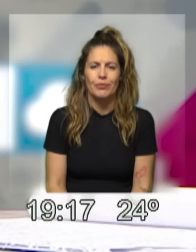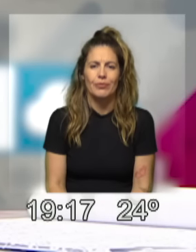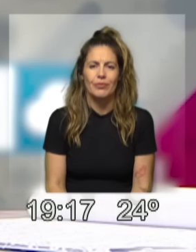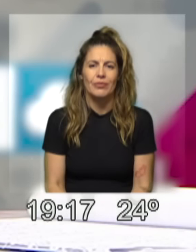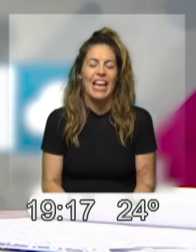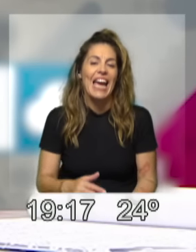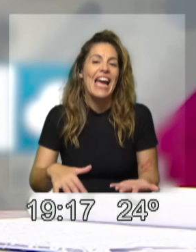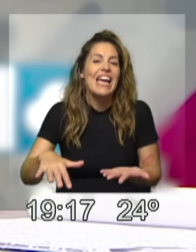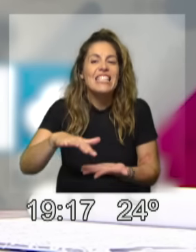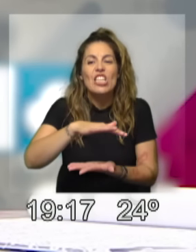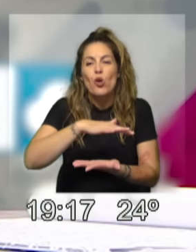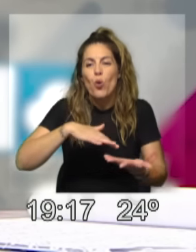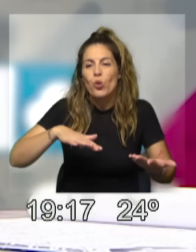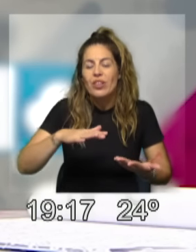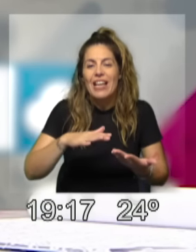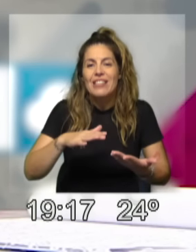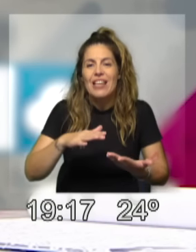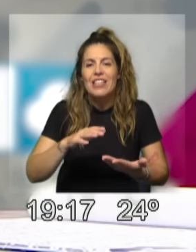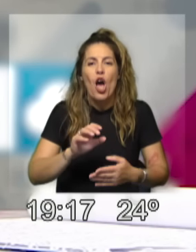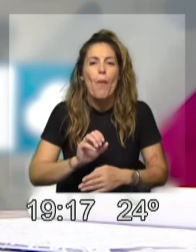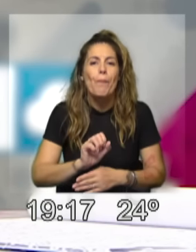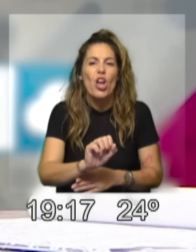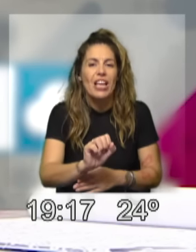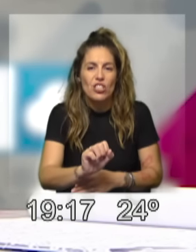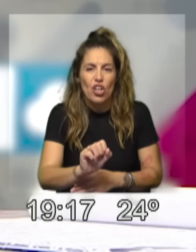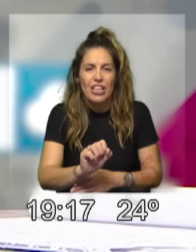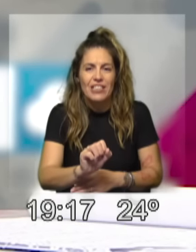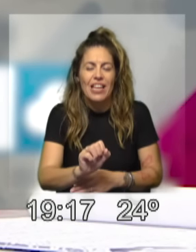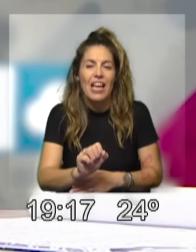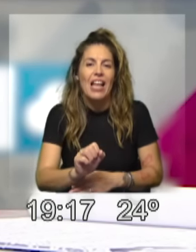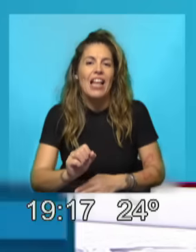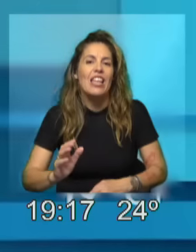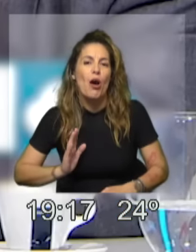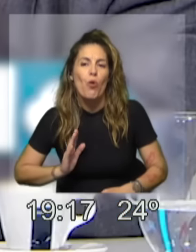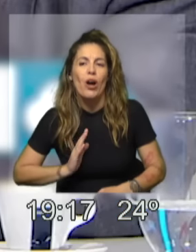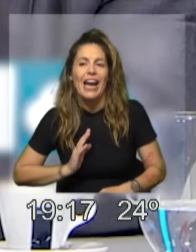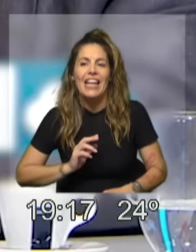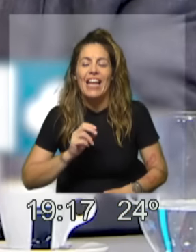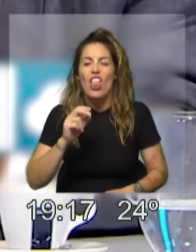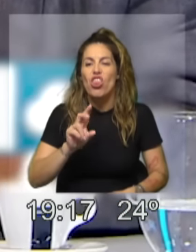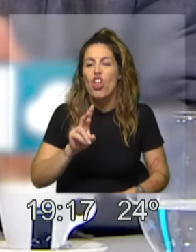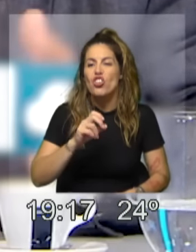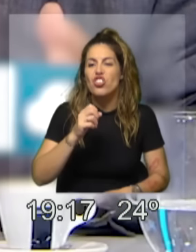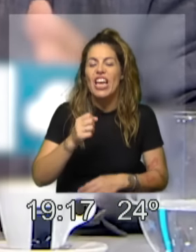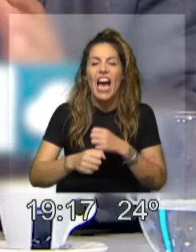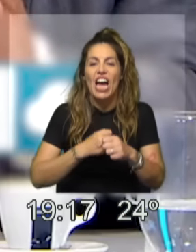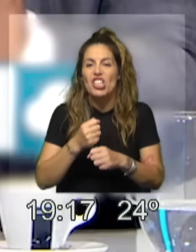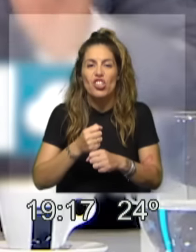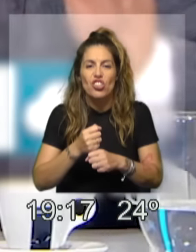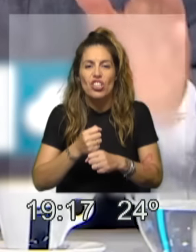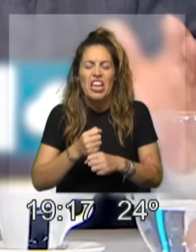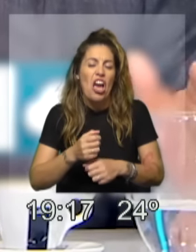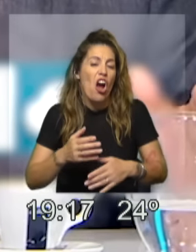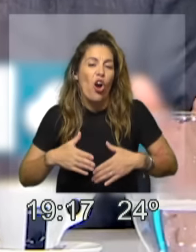Determinadas circunstancias, sobre todo en las violaciones o pelleggis. La mujer tiene 12 años y está contentísima de mantener relaciones